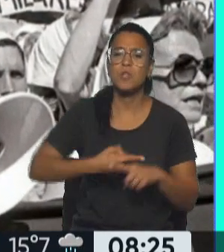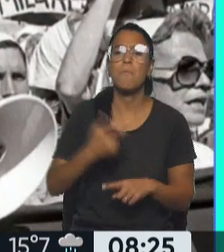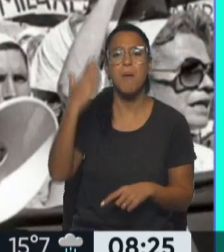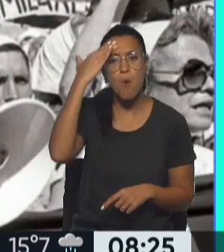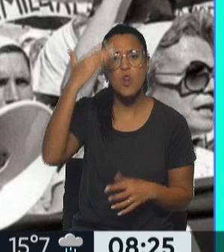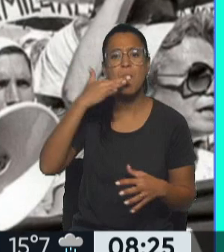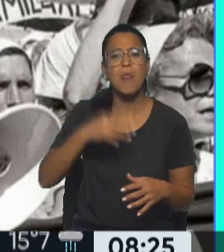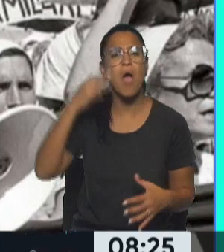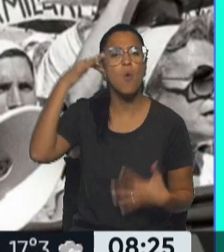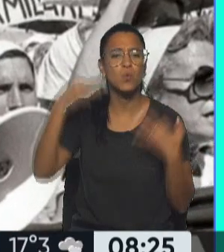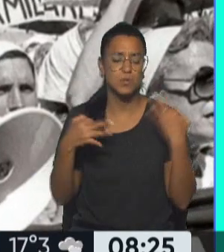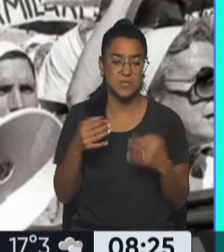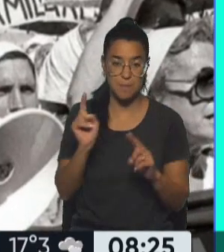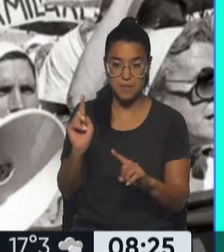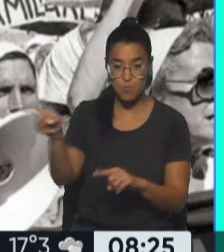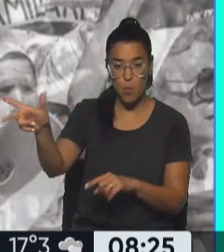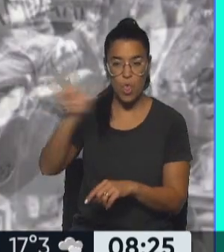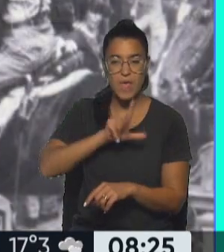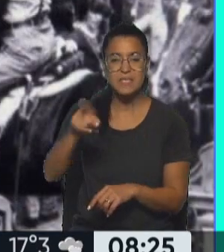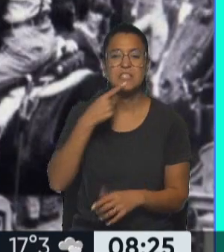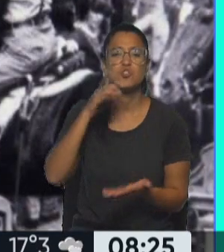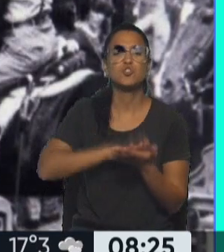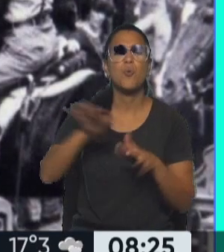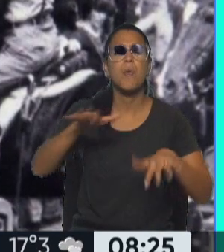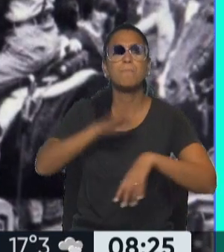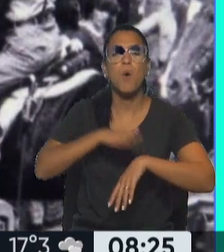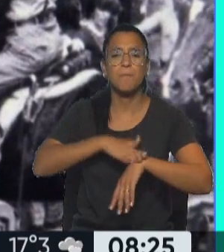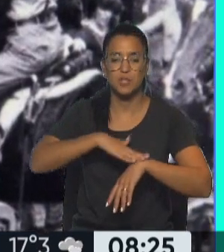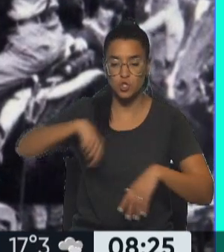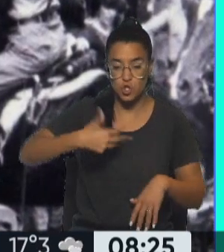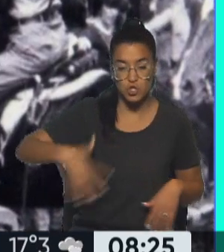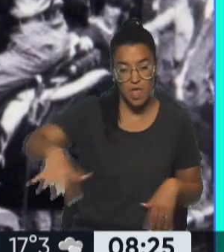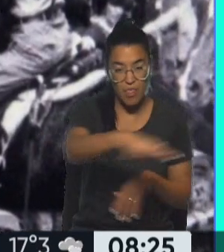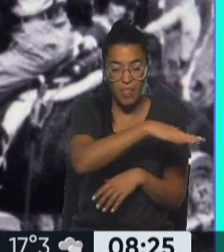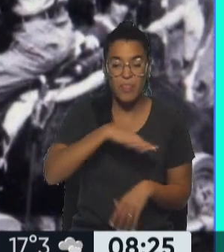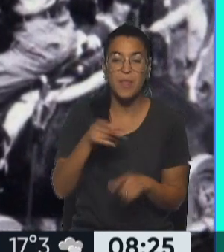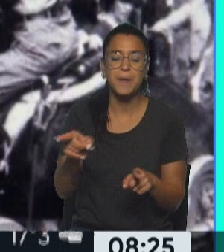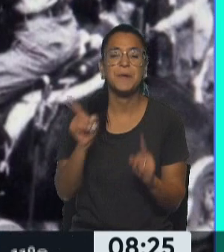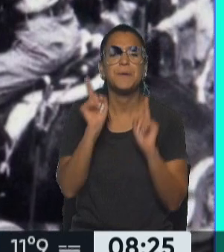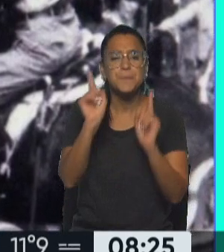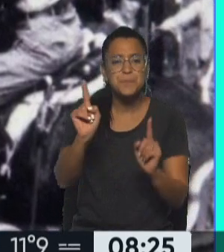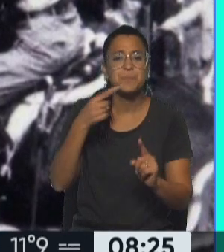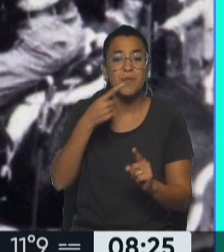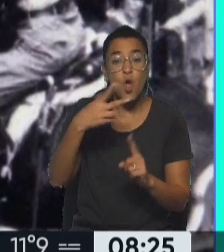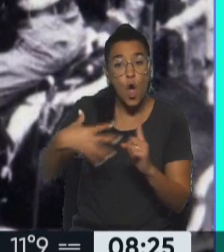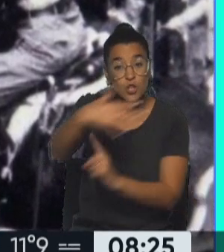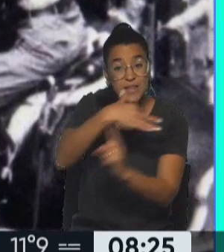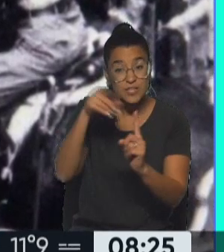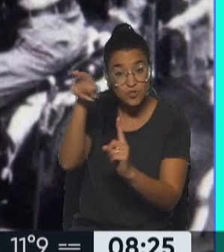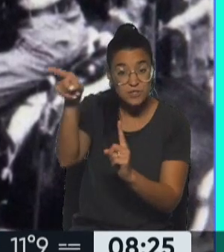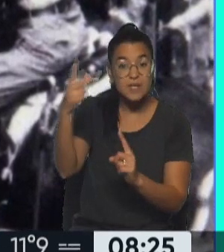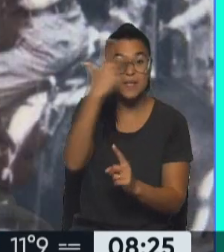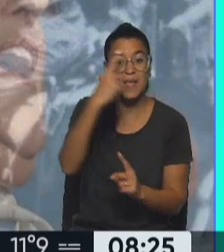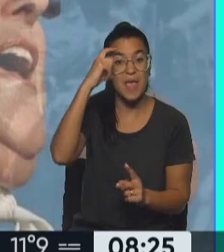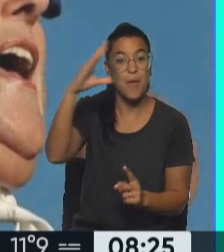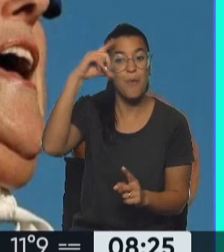es que cuando hablas de ese clima social o de ese momento tan particular, en ese contexto, Eve